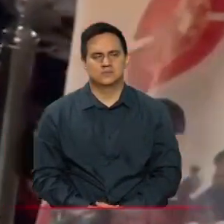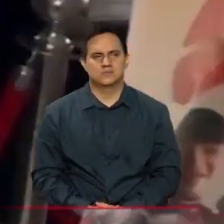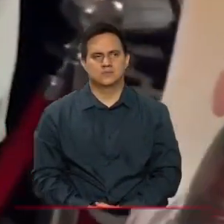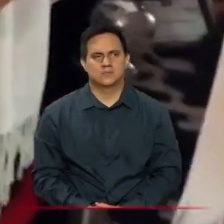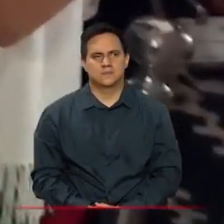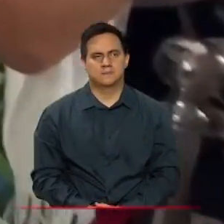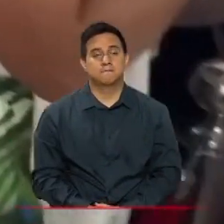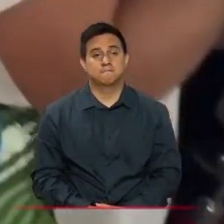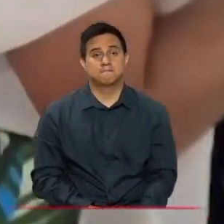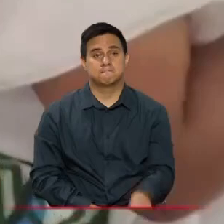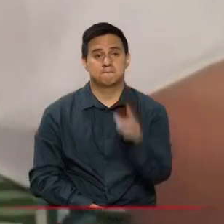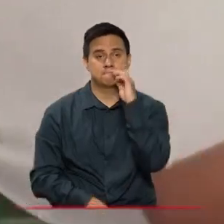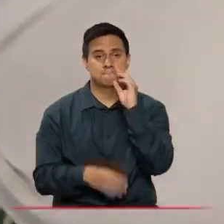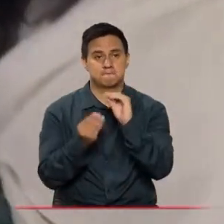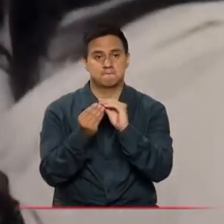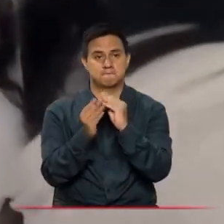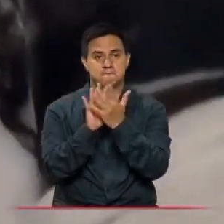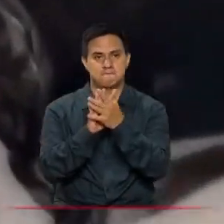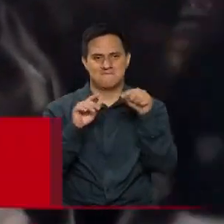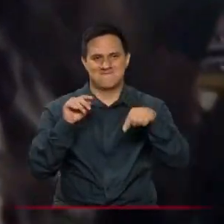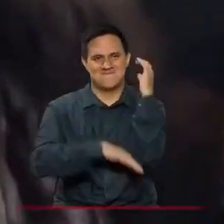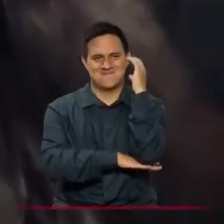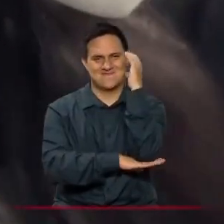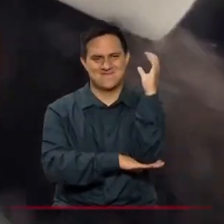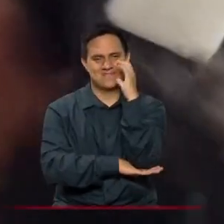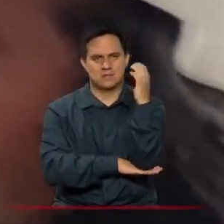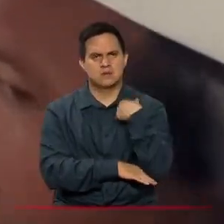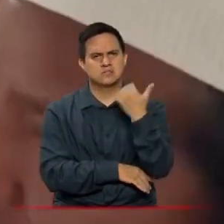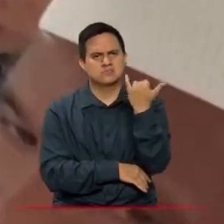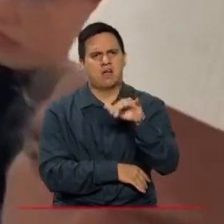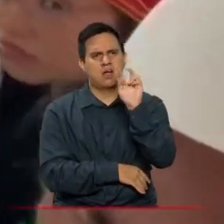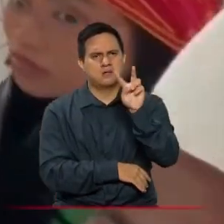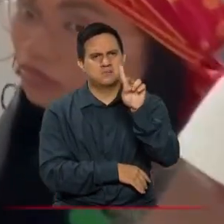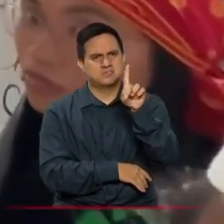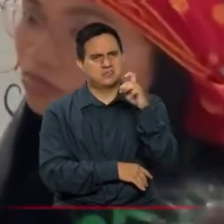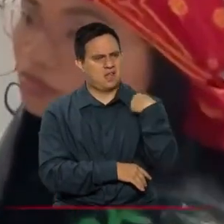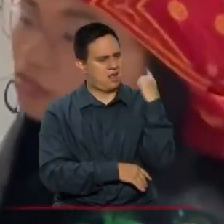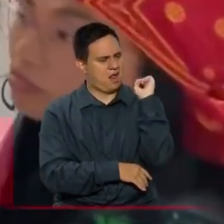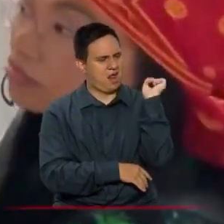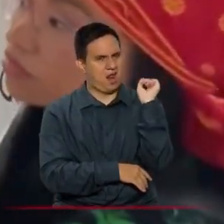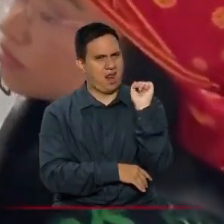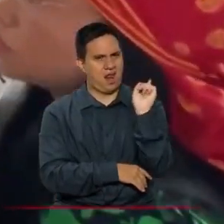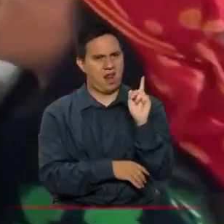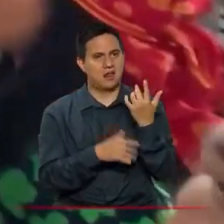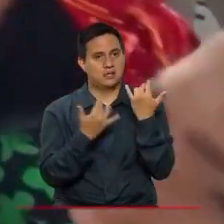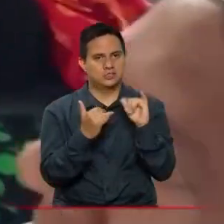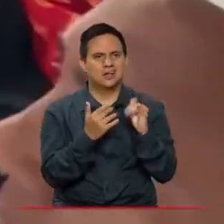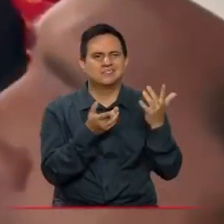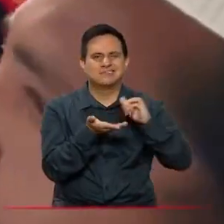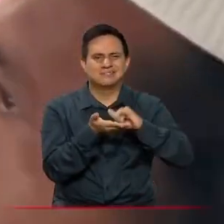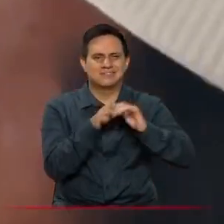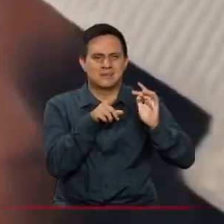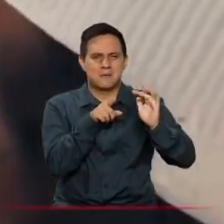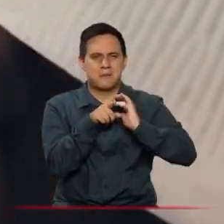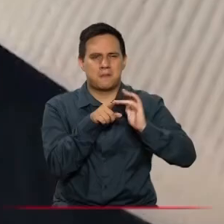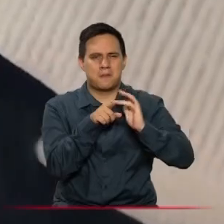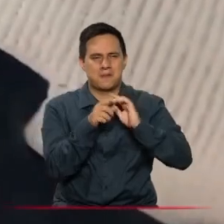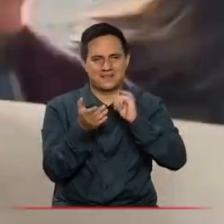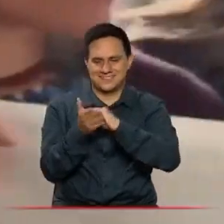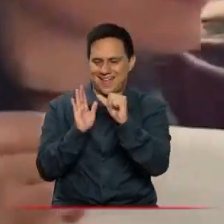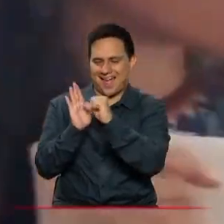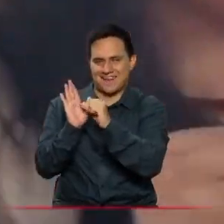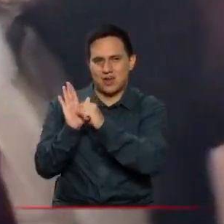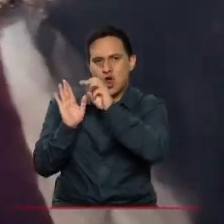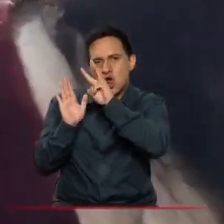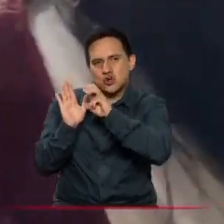En la COP16 en Colombia, después de 26 años de constituirse el grupo de trabajo para la implementación de las disposiciones del artículo